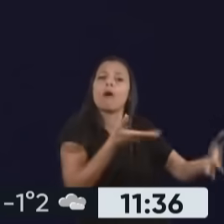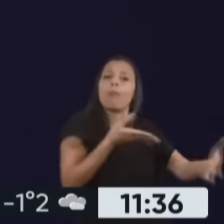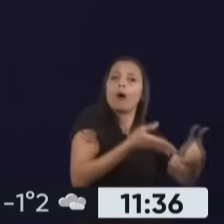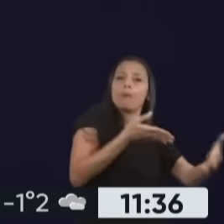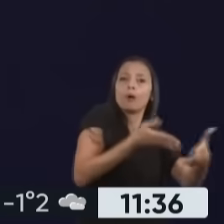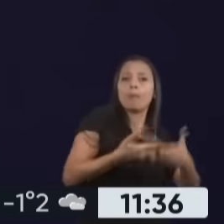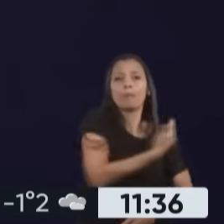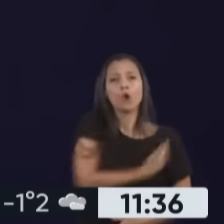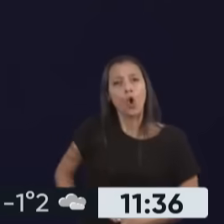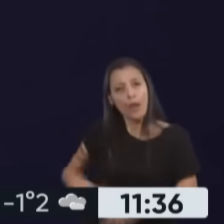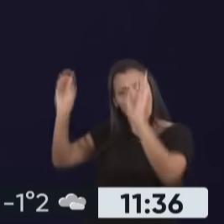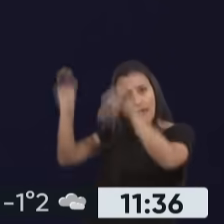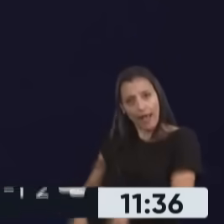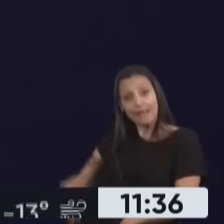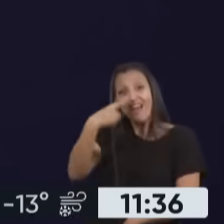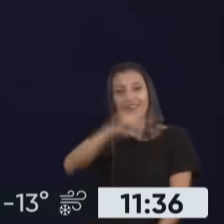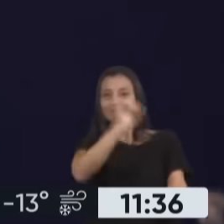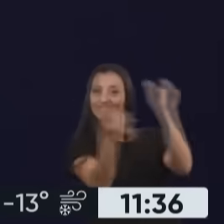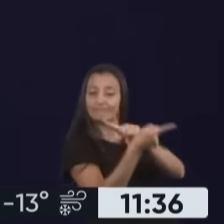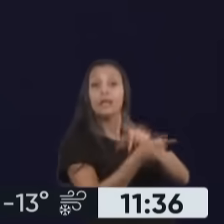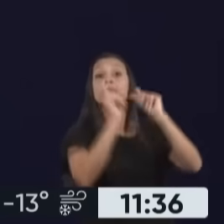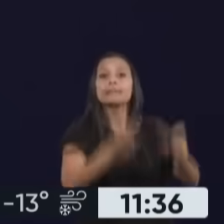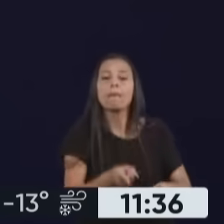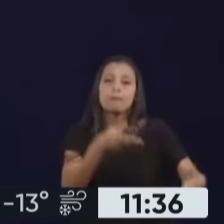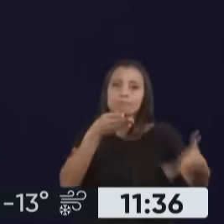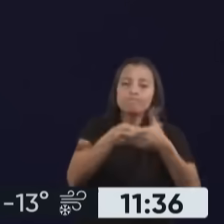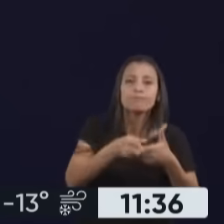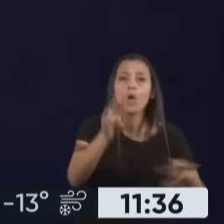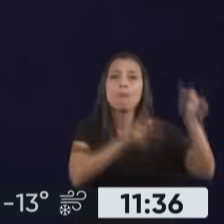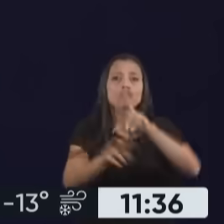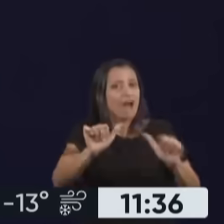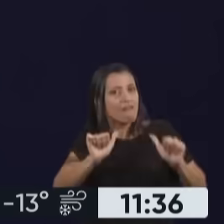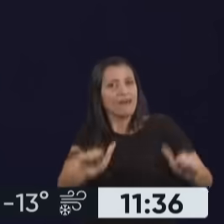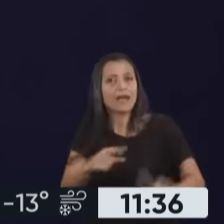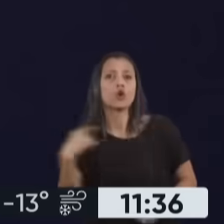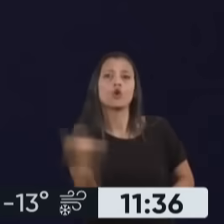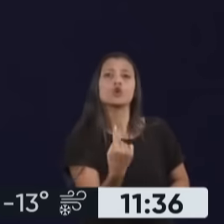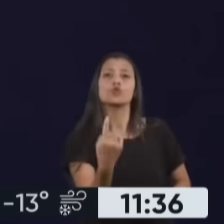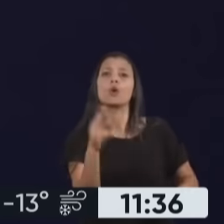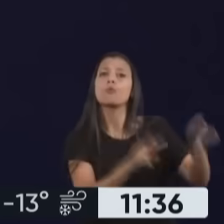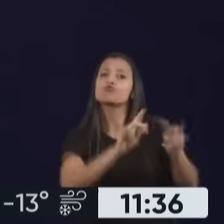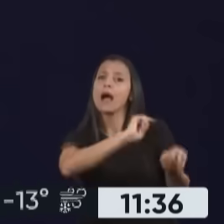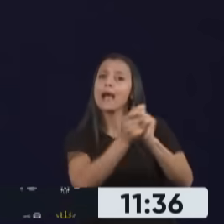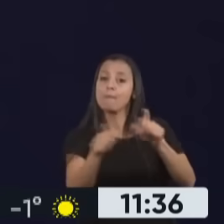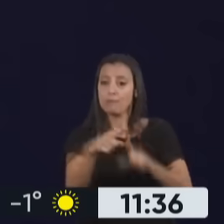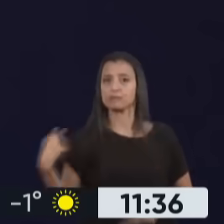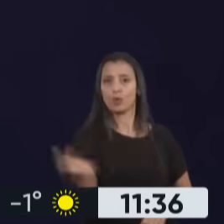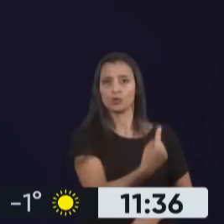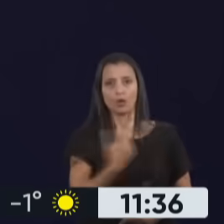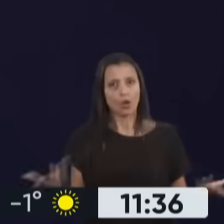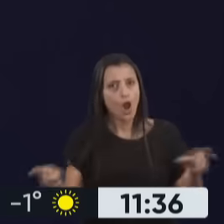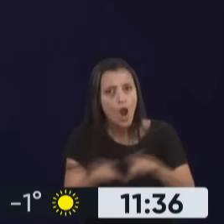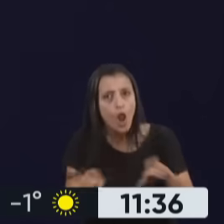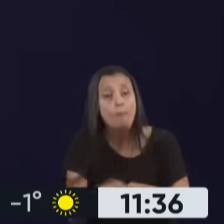rumbo del gobierno y a frenar las iniciativas que representan un cambio para todos nosotros. Al igual que ocurre con